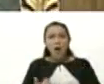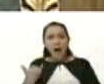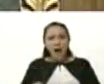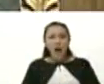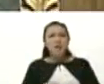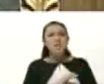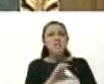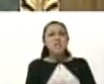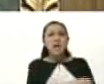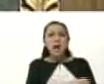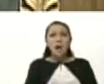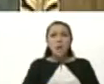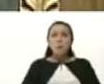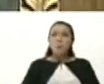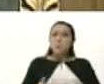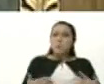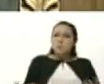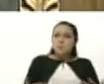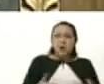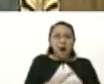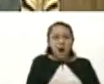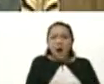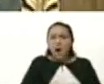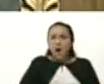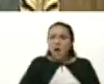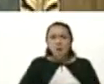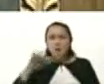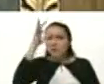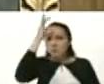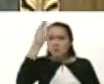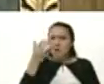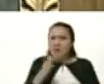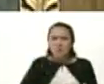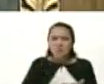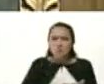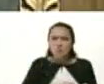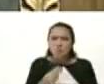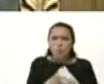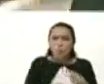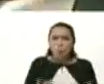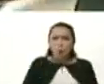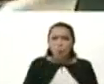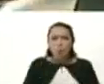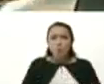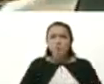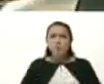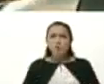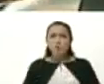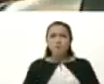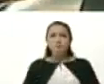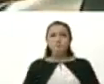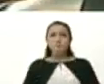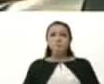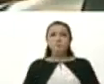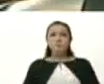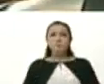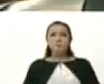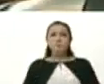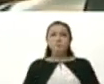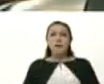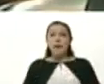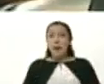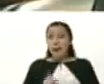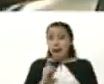música para los niños. No sé qué vamos a resolver, no sé qué vamos a hacer con la música que le llega por las redes a los